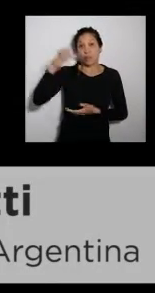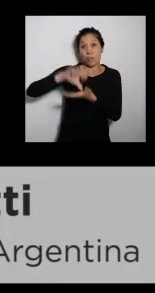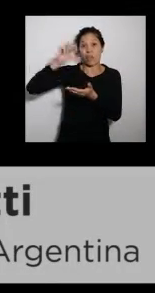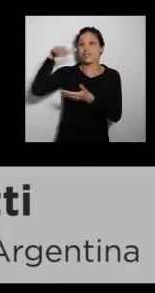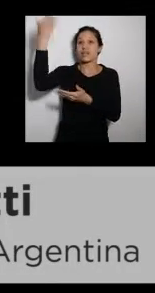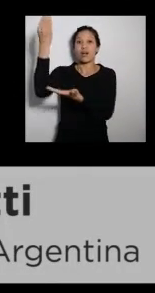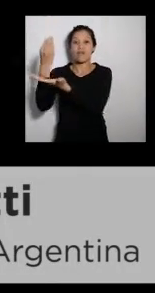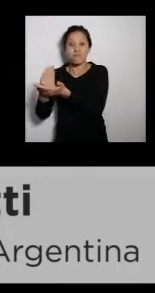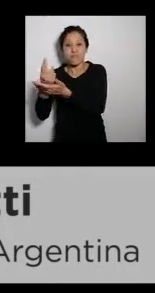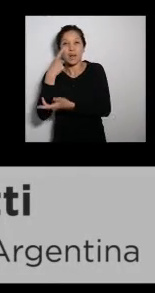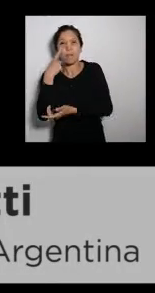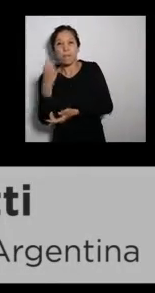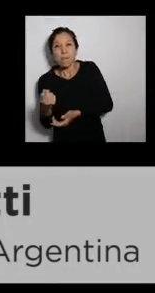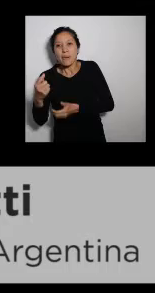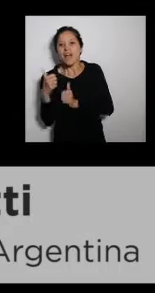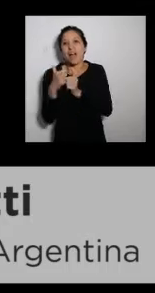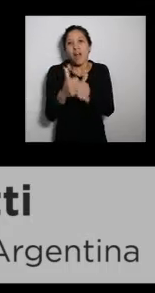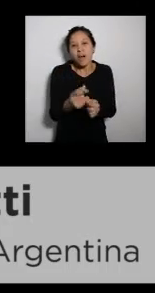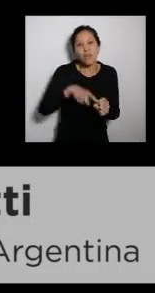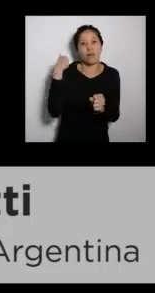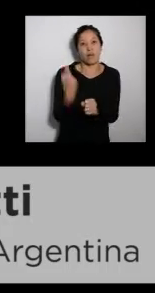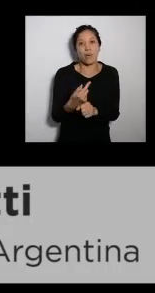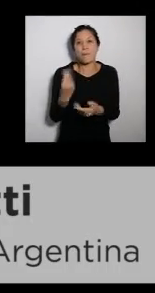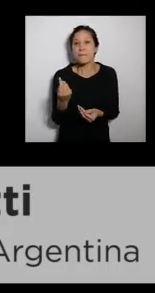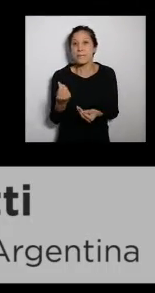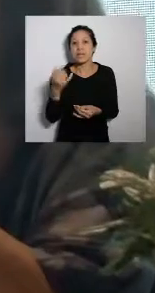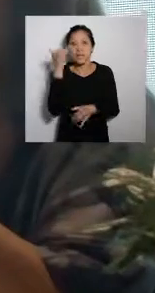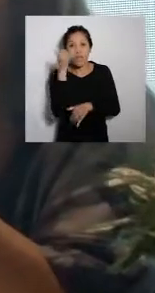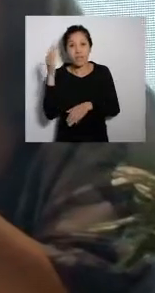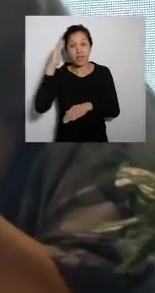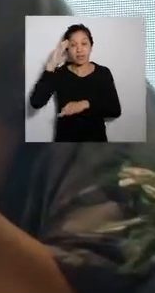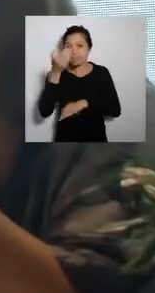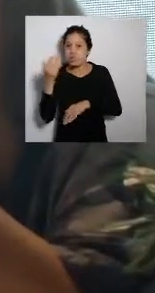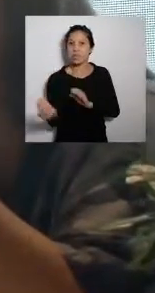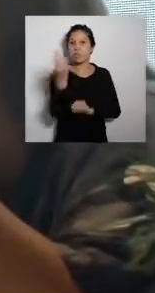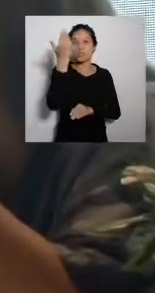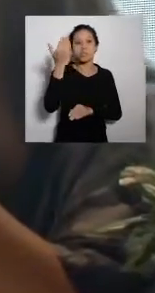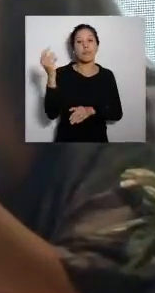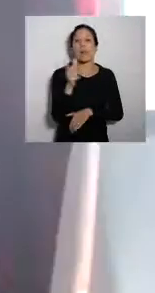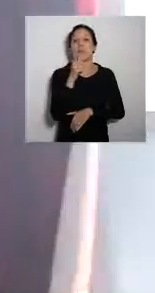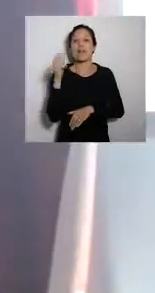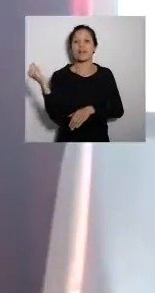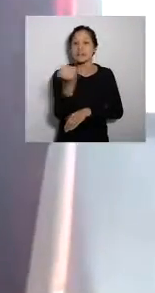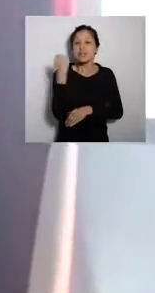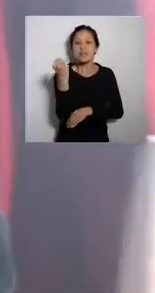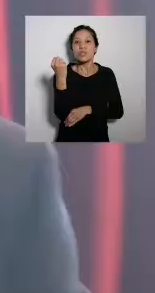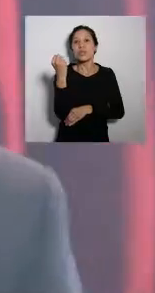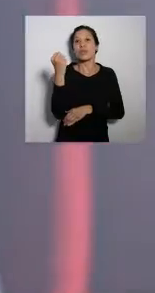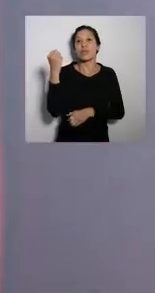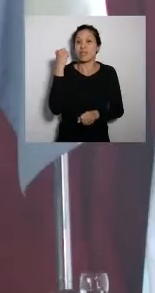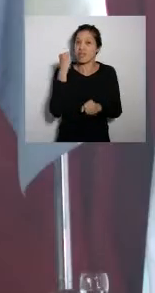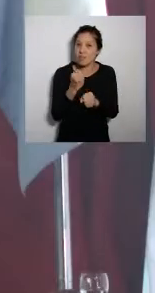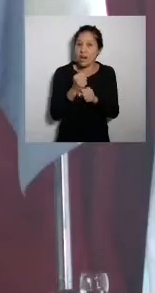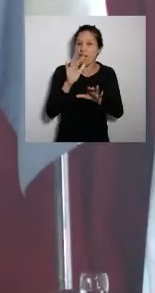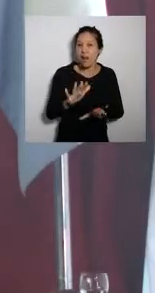Estoy fuera del país, me da mucha pena no poder acompañarlo, pero por lo menos estoy de este modo. Creo que es muy importante que estemos